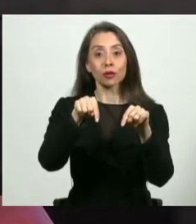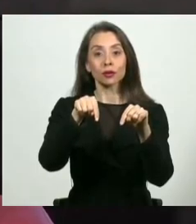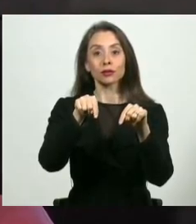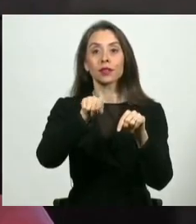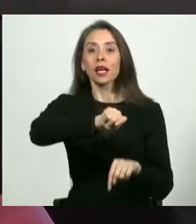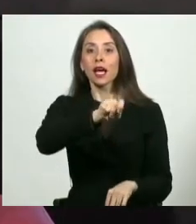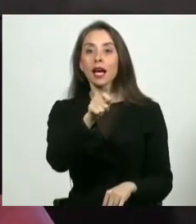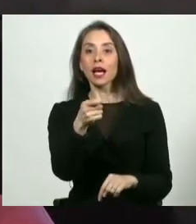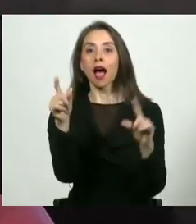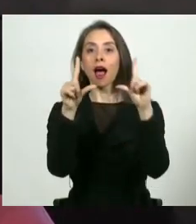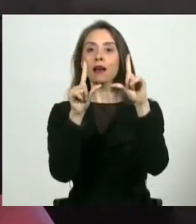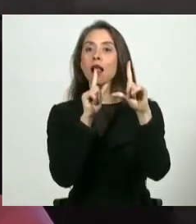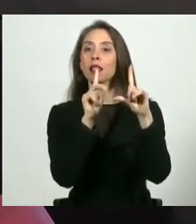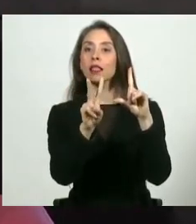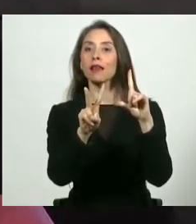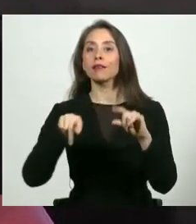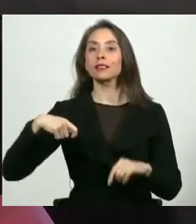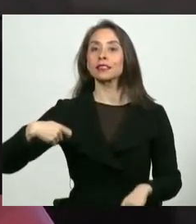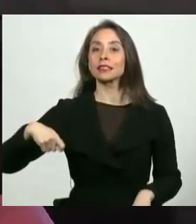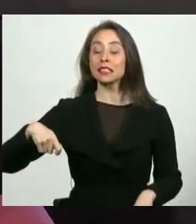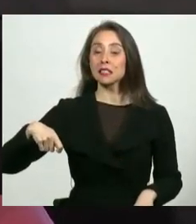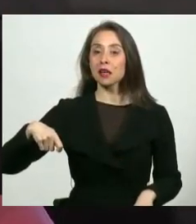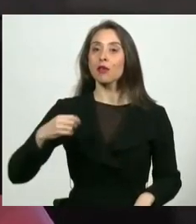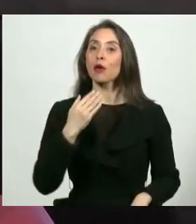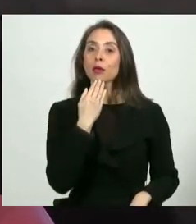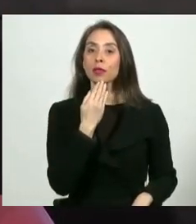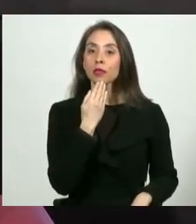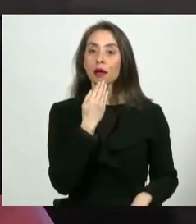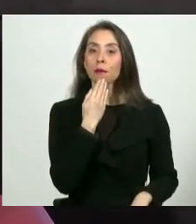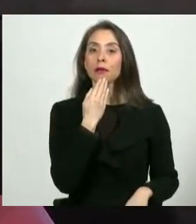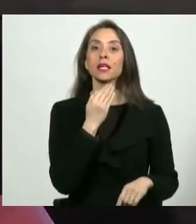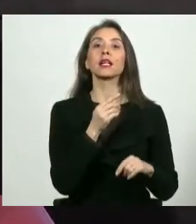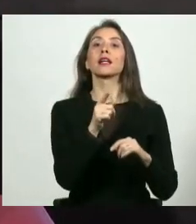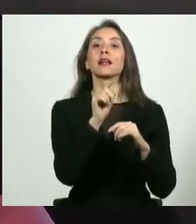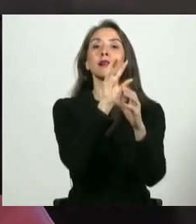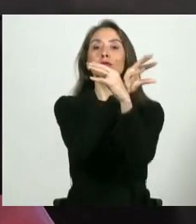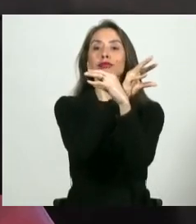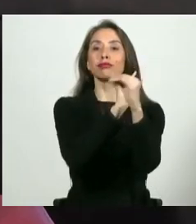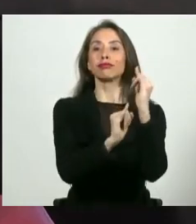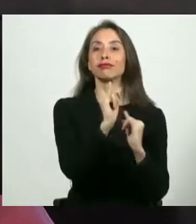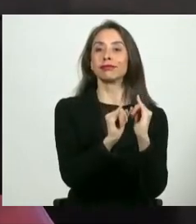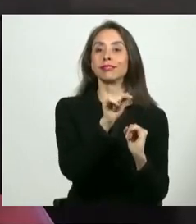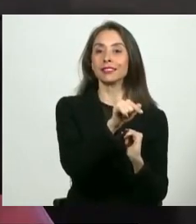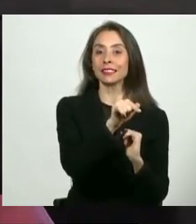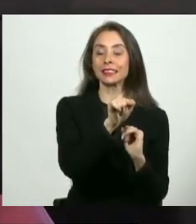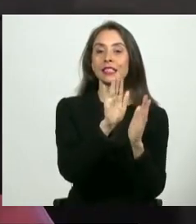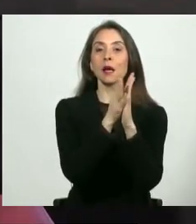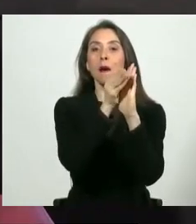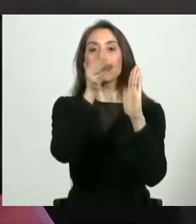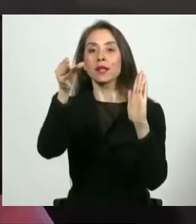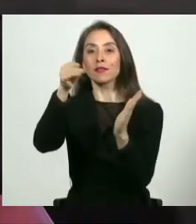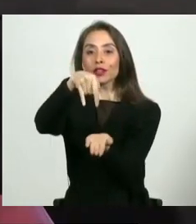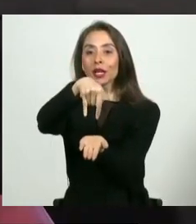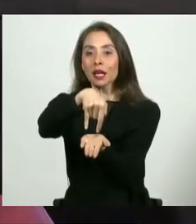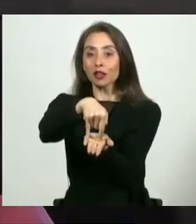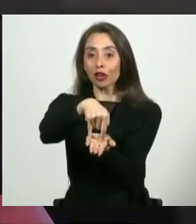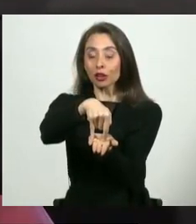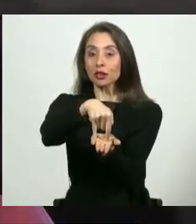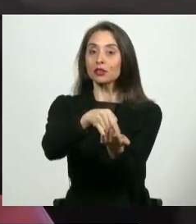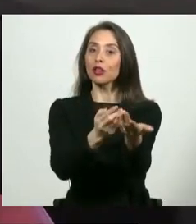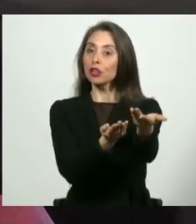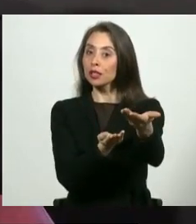el canal de televisión del Senado y también por streaming a través de la Biblioteca del Congreso y por lo tanto